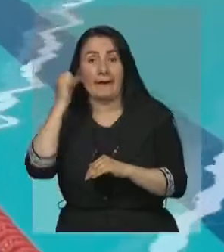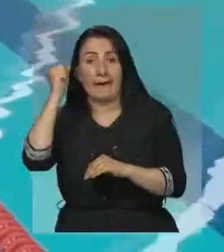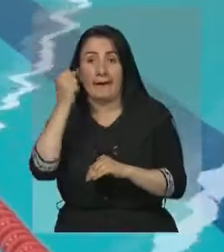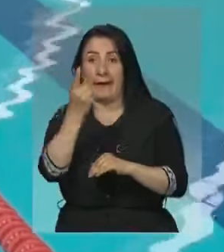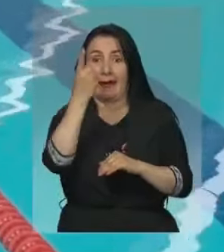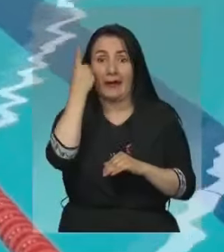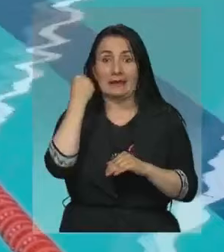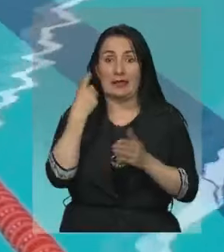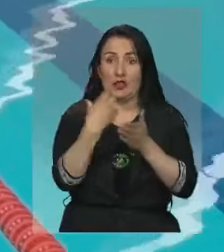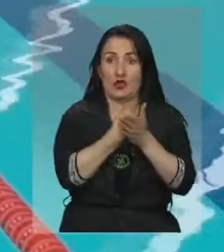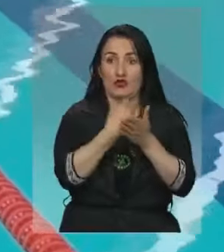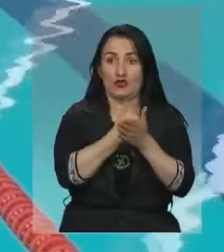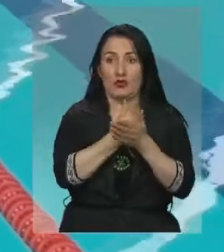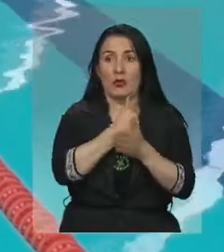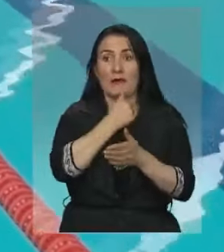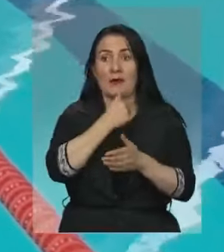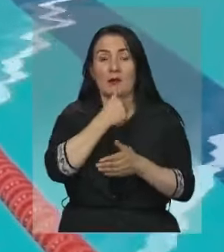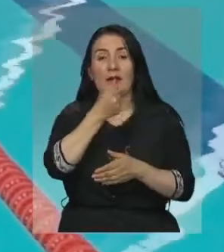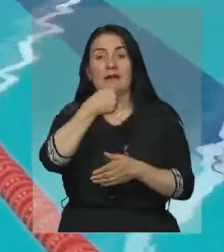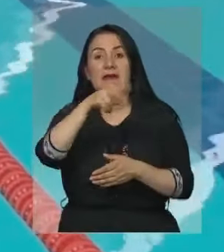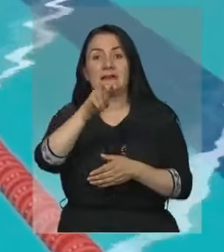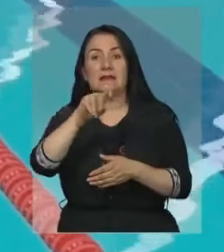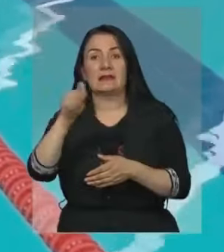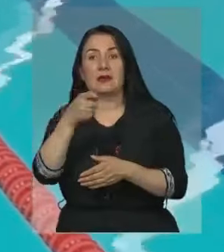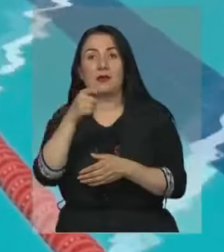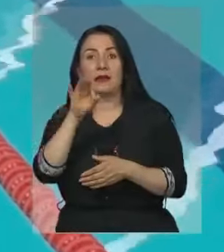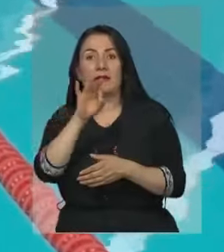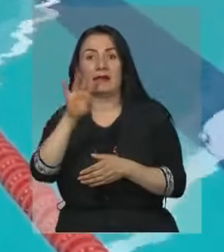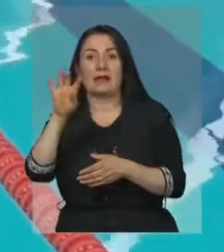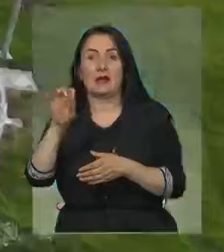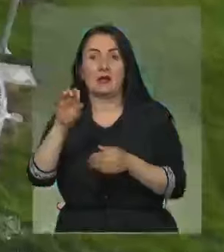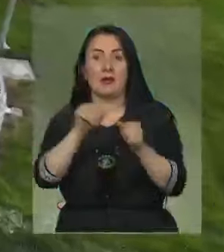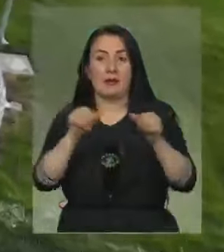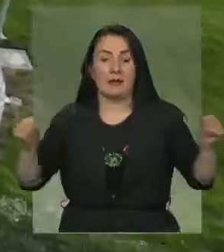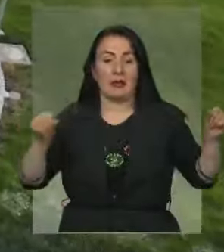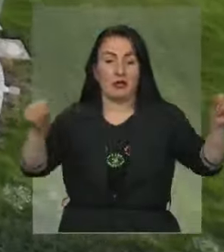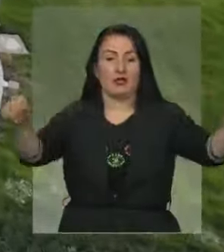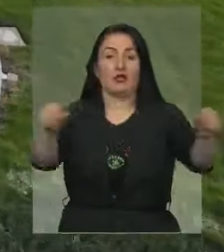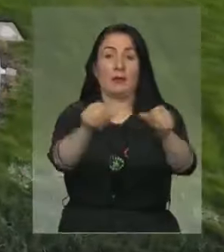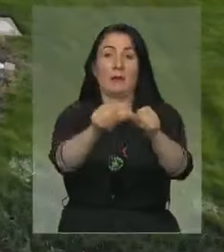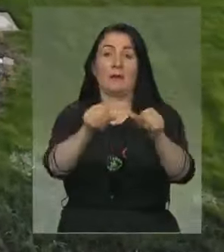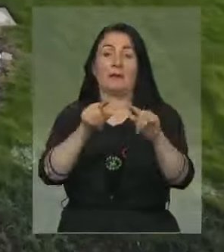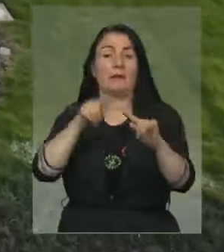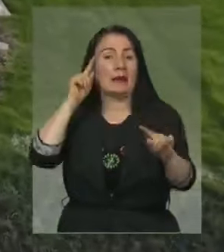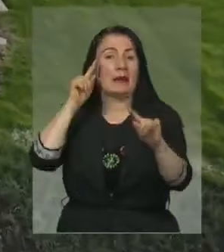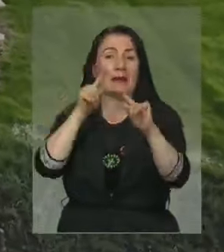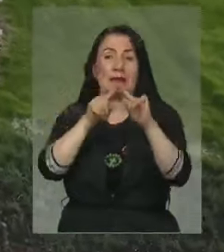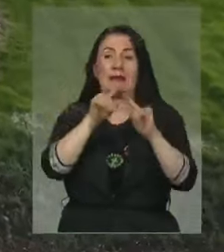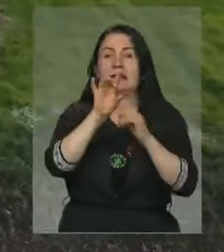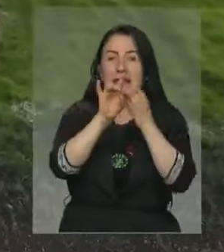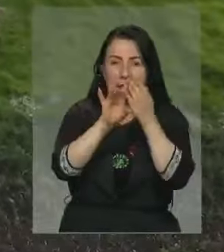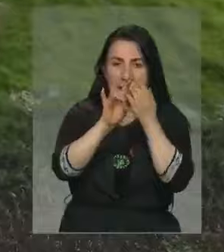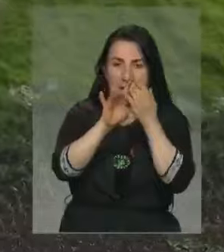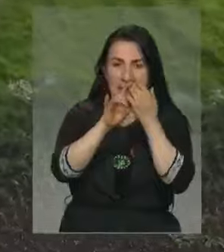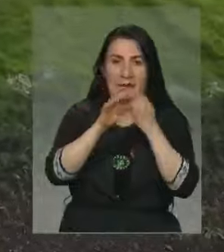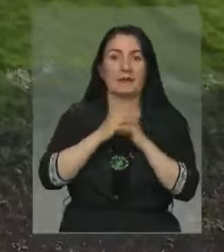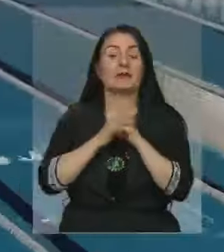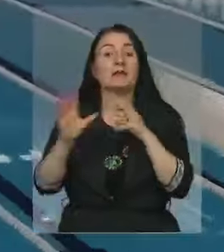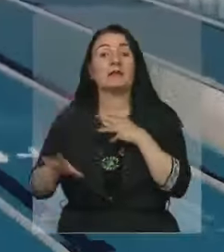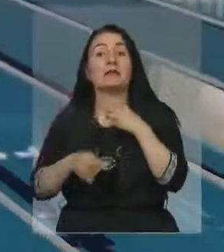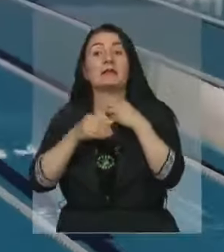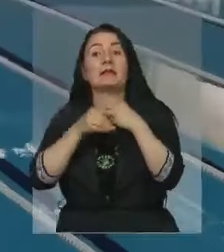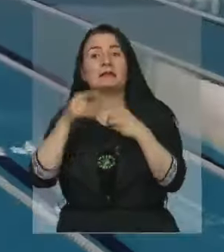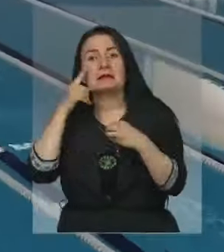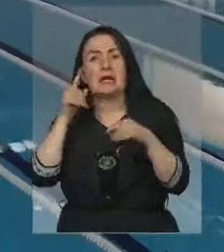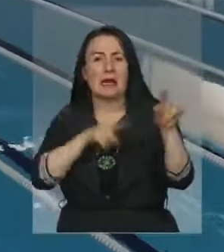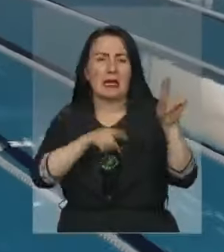el consumo de agua en Bogotá fue de 17,39 metros cúbicos por segundo, pero la meta es de 15. Además, es importante